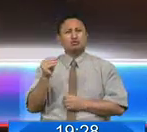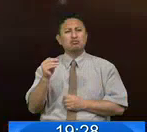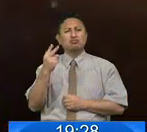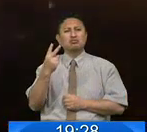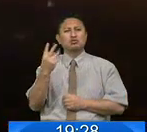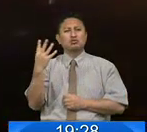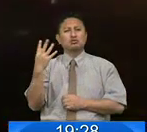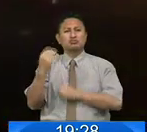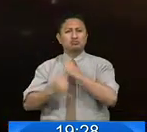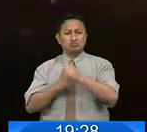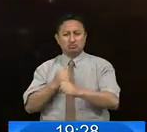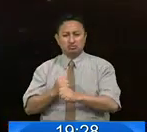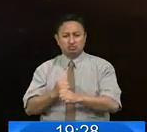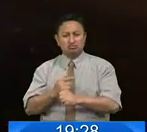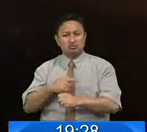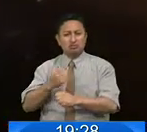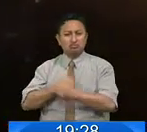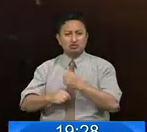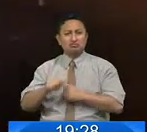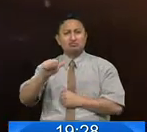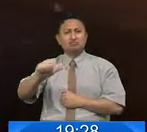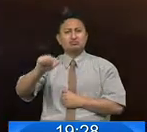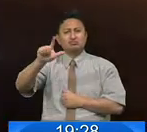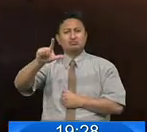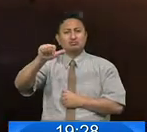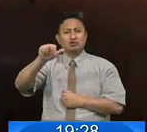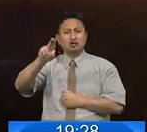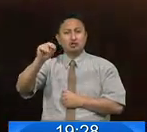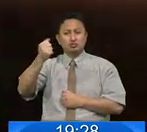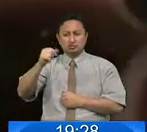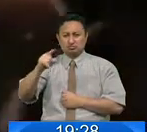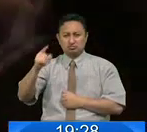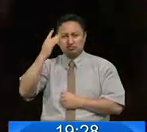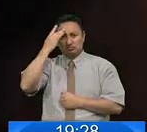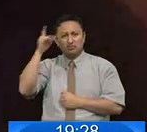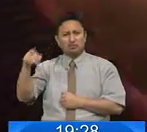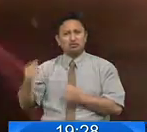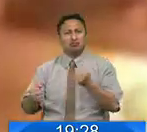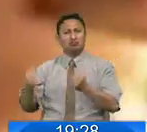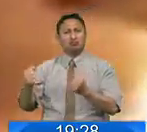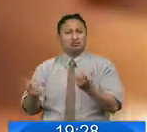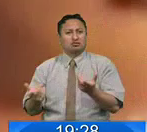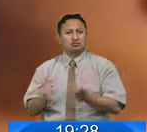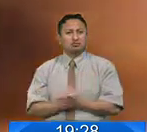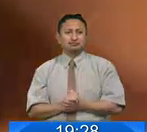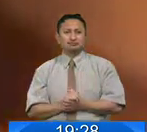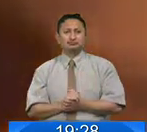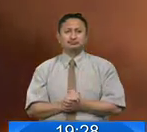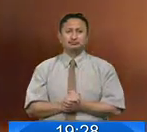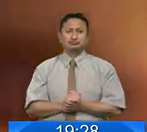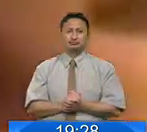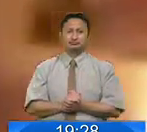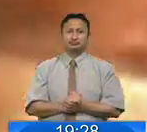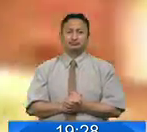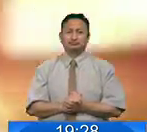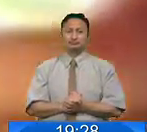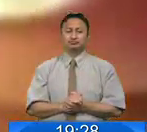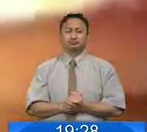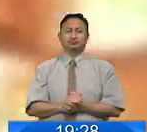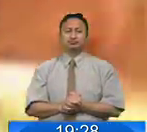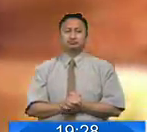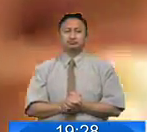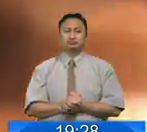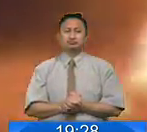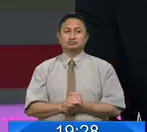oriundo de la uci viajaba en un vehículo desconocido en chimborazo informes de darwin